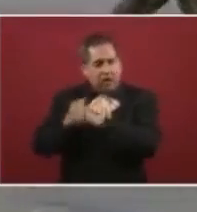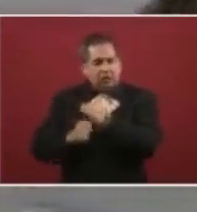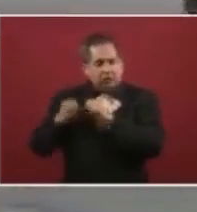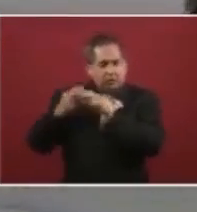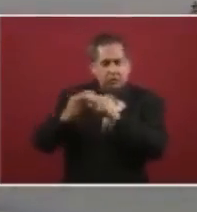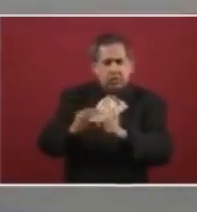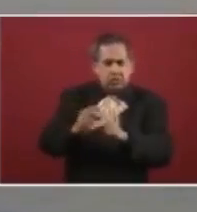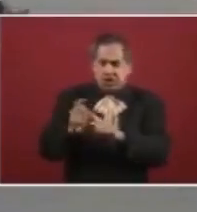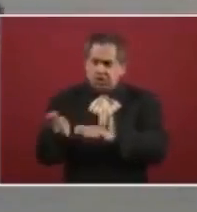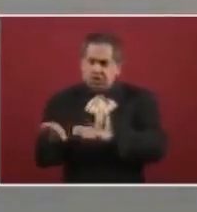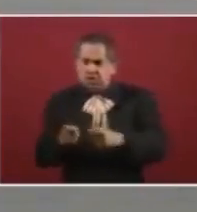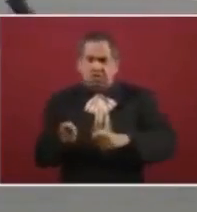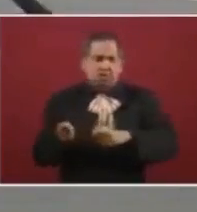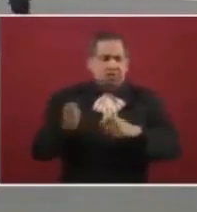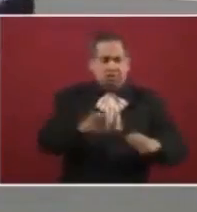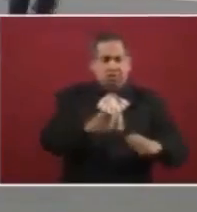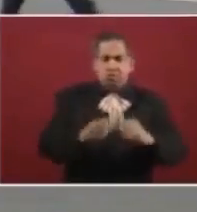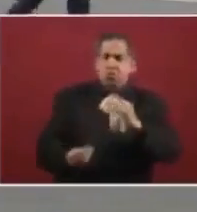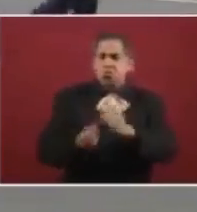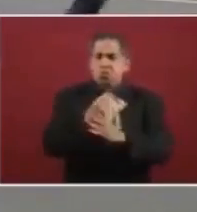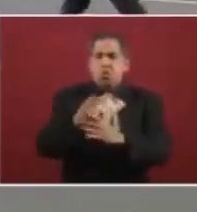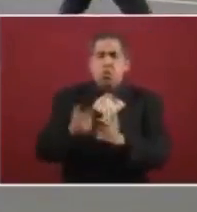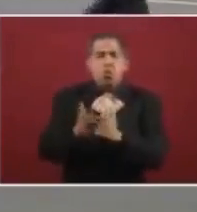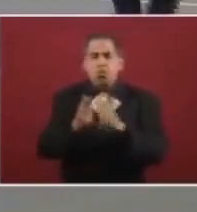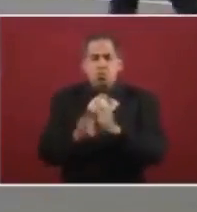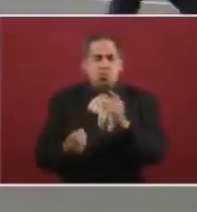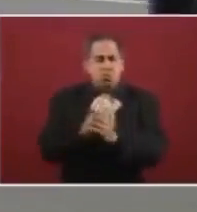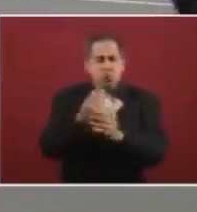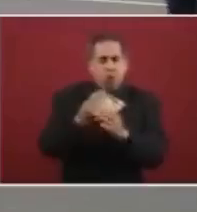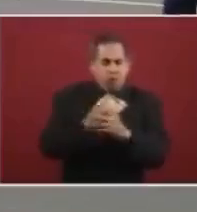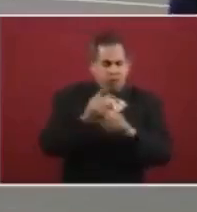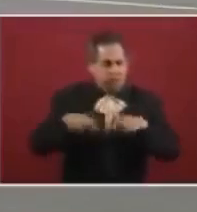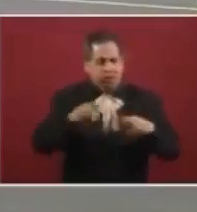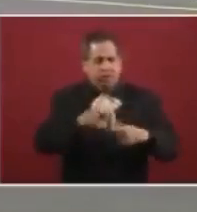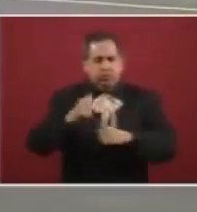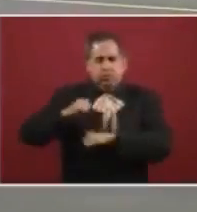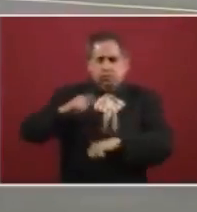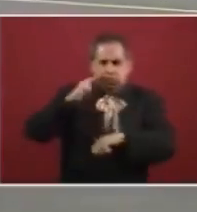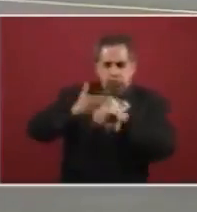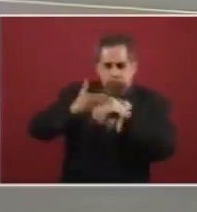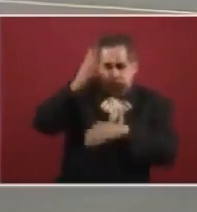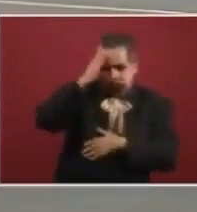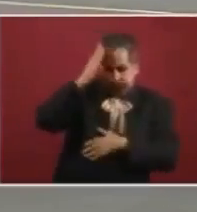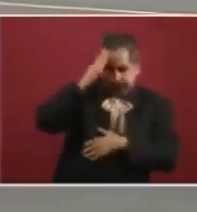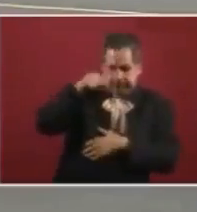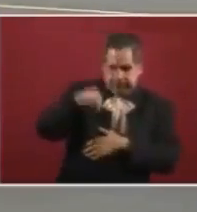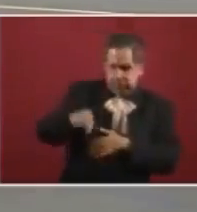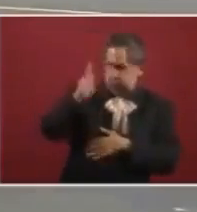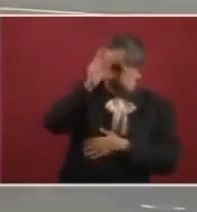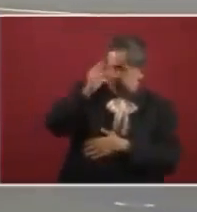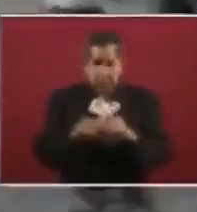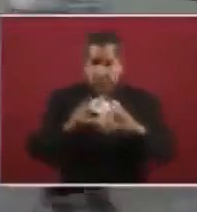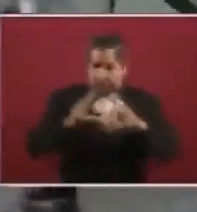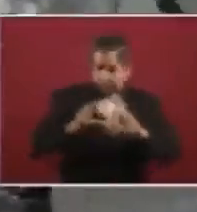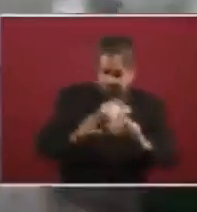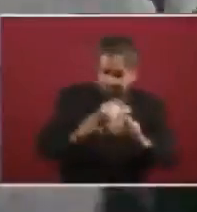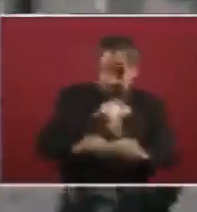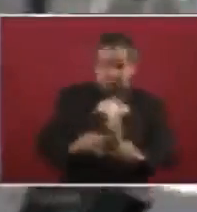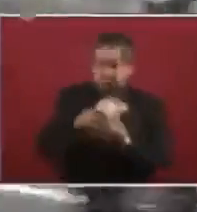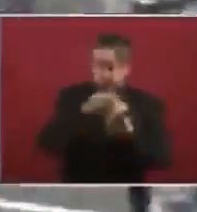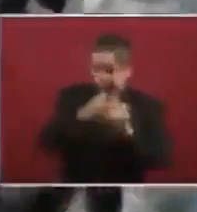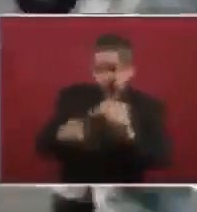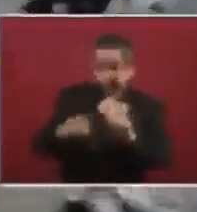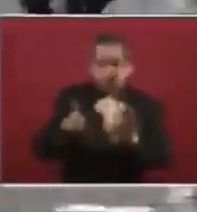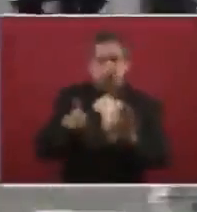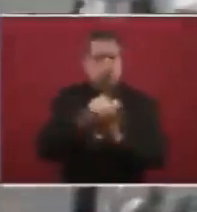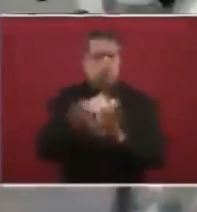Ucrania. Al referirse al conflicto en Ucrania, el mandatario cuestionó la eficiencia de los organismos internacionales debido a que no